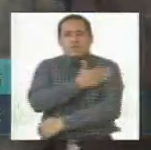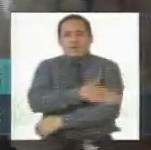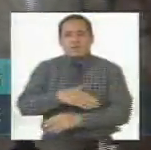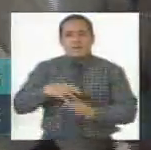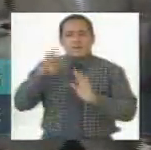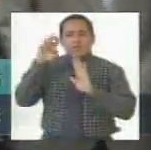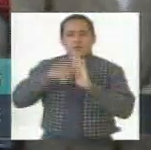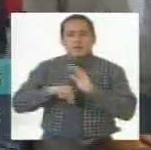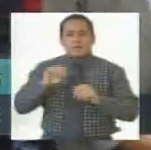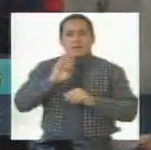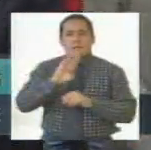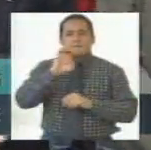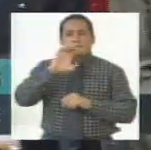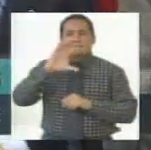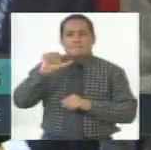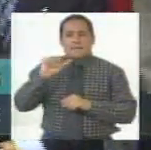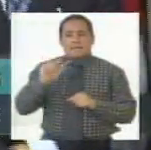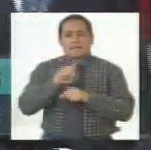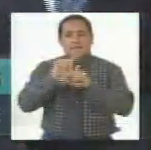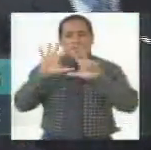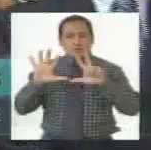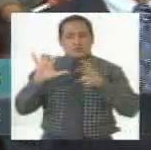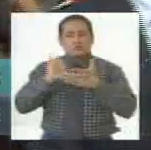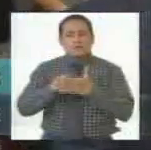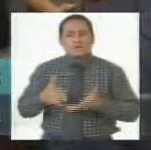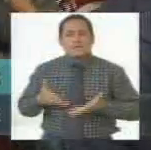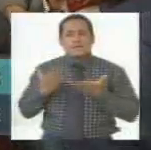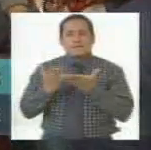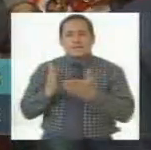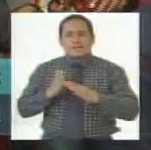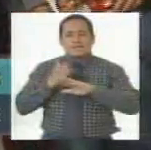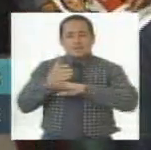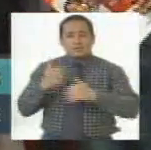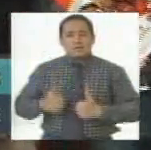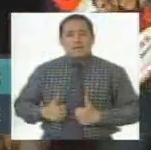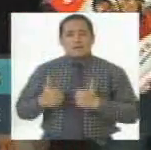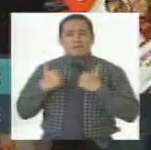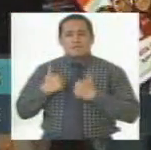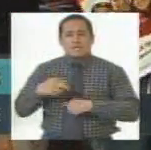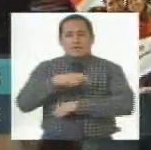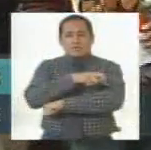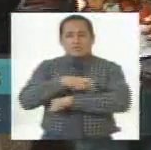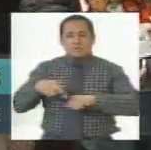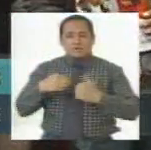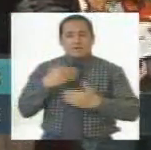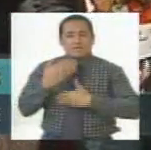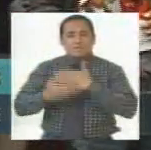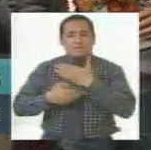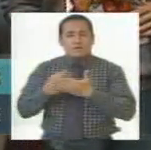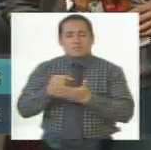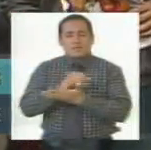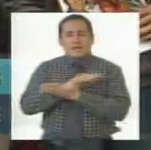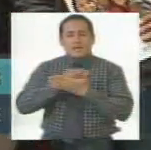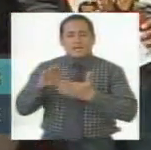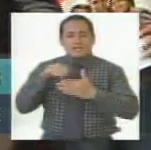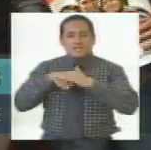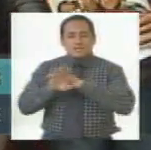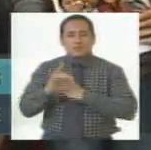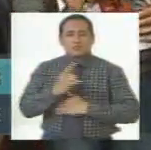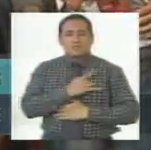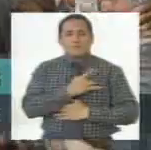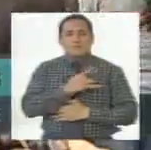becca 18 que les permitirá acceder a una carrera profesional de forma gratuita en una universidad